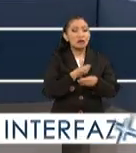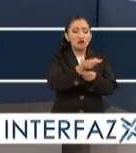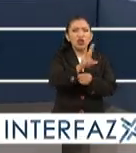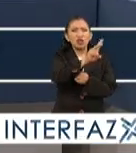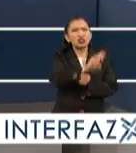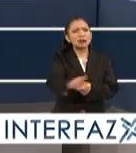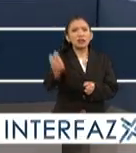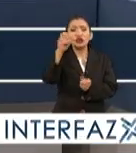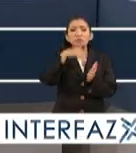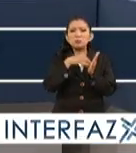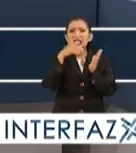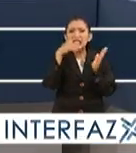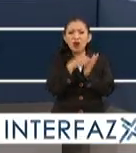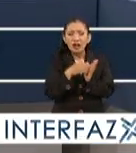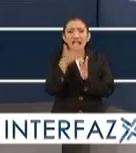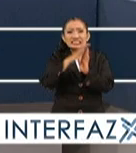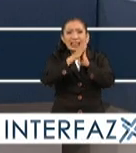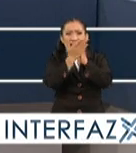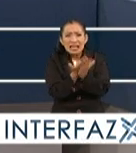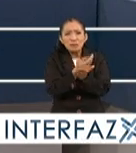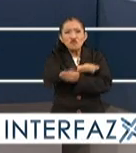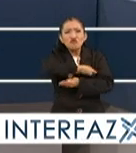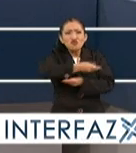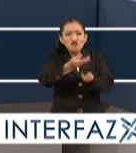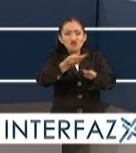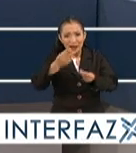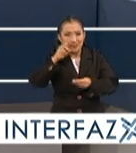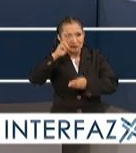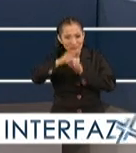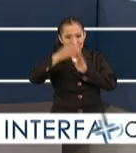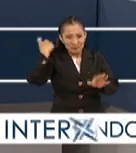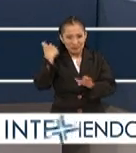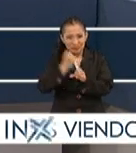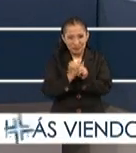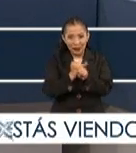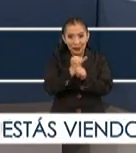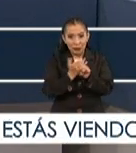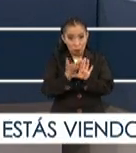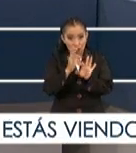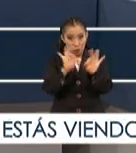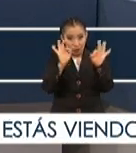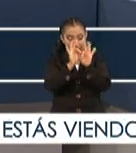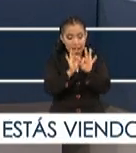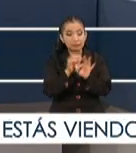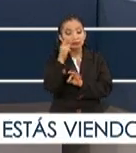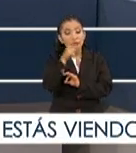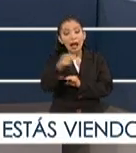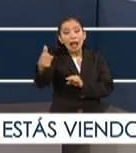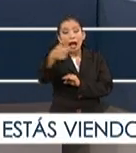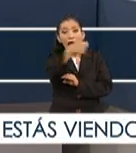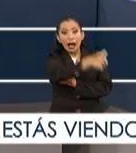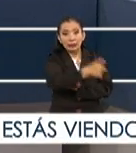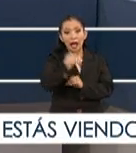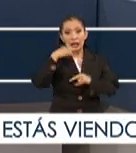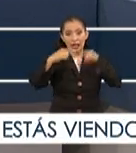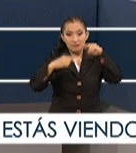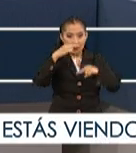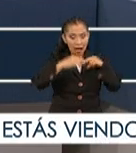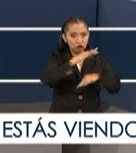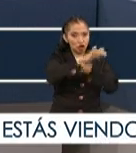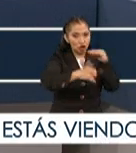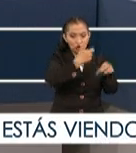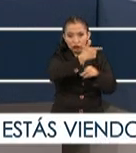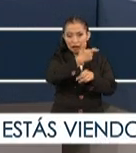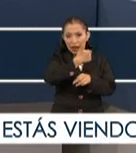casi 200 millones de libros de texto, lo veíamos en el reportaje, muy relevantes para cada uno de los niveles, para todos